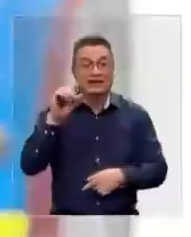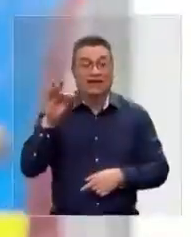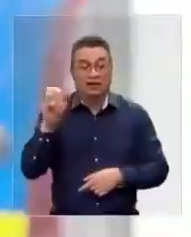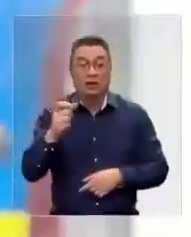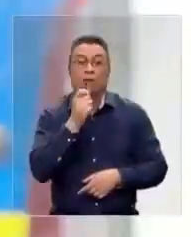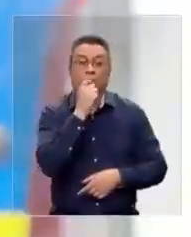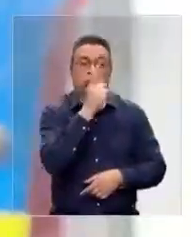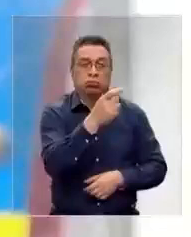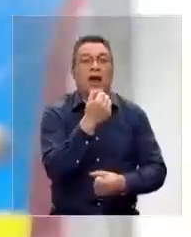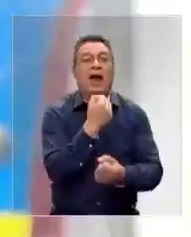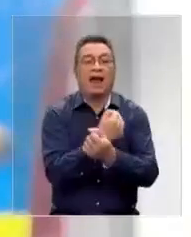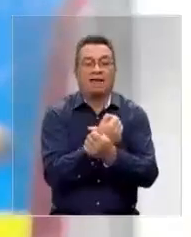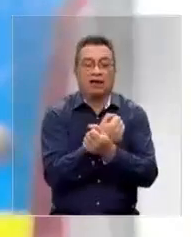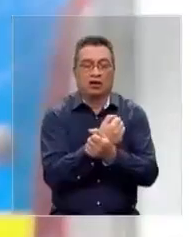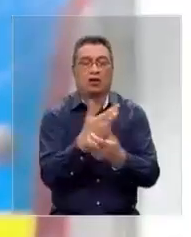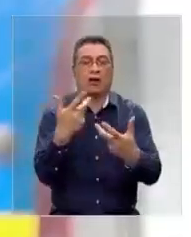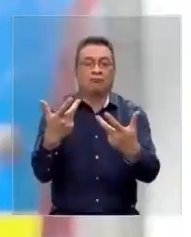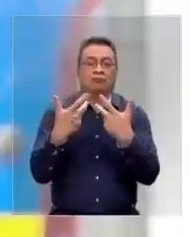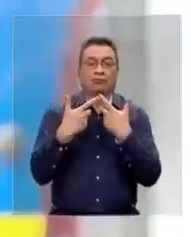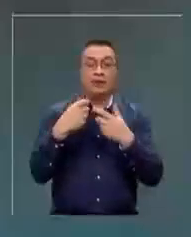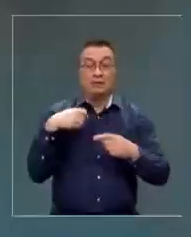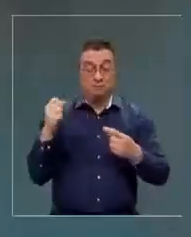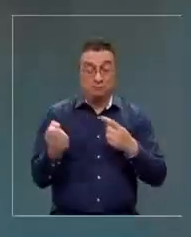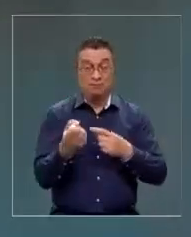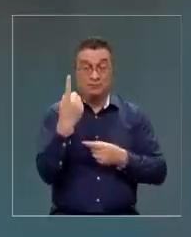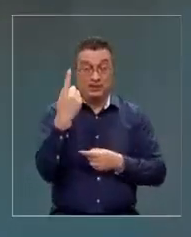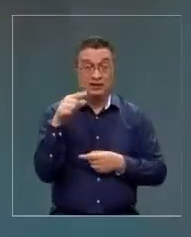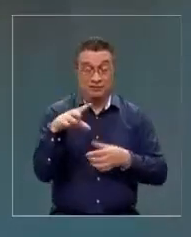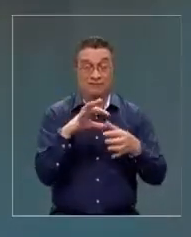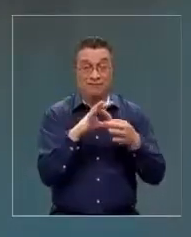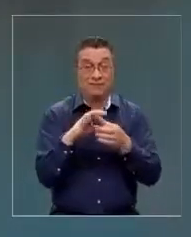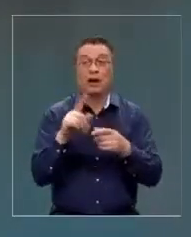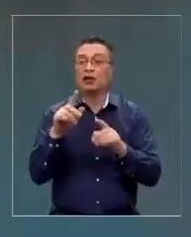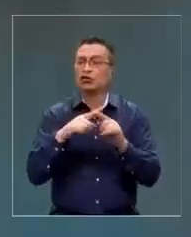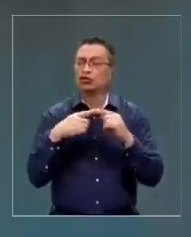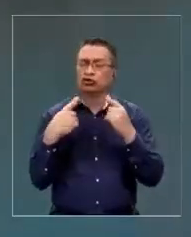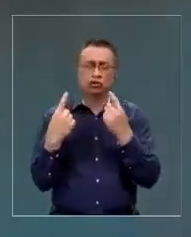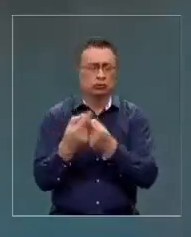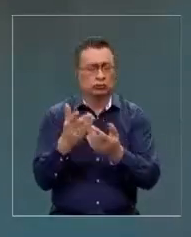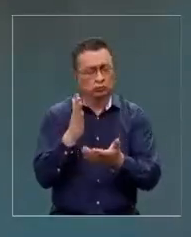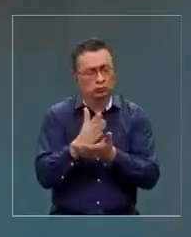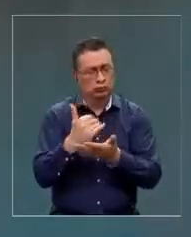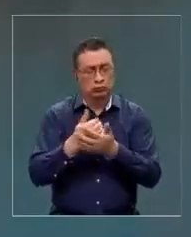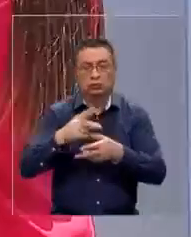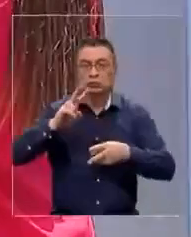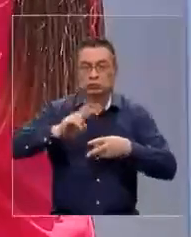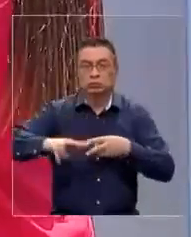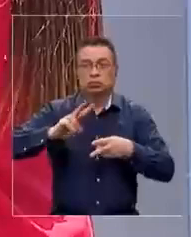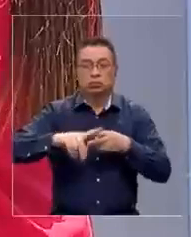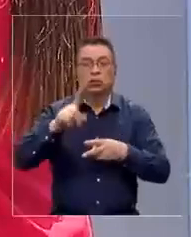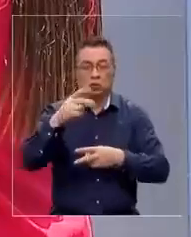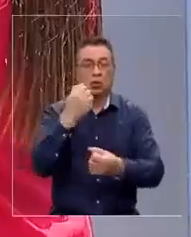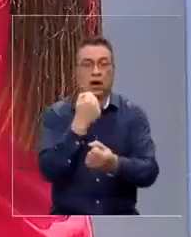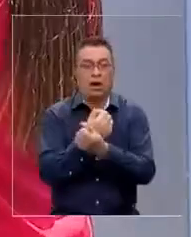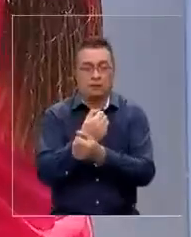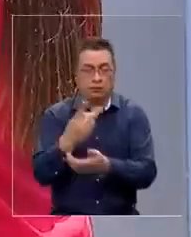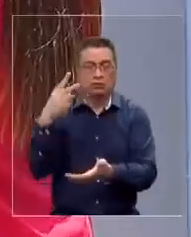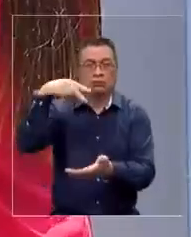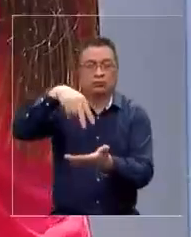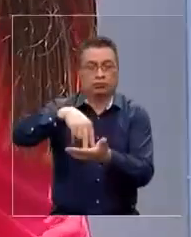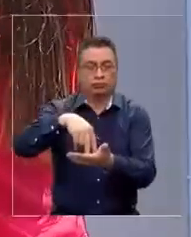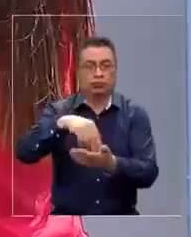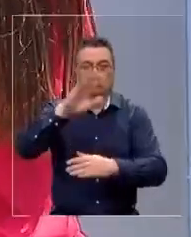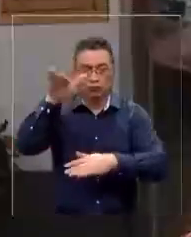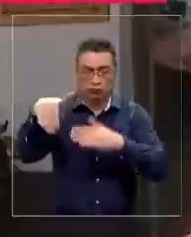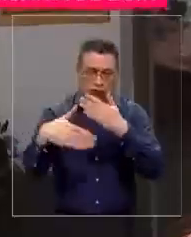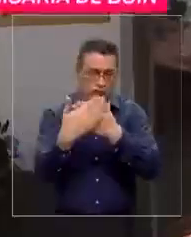demanda en Carabineros por agresión y por ser el primer hecho de este tipo, se tomaron todos los resguardos, poniendo un oficial durante las